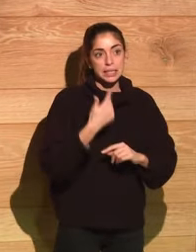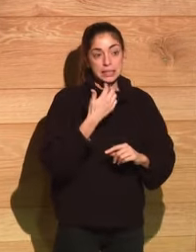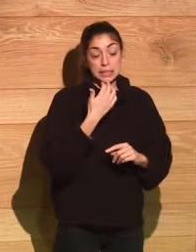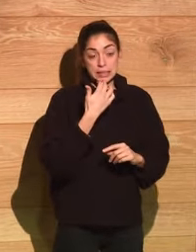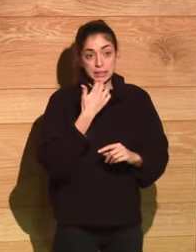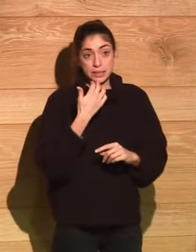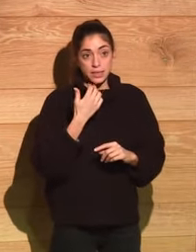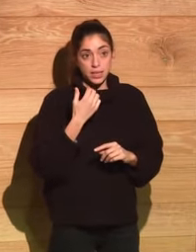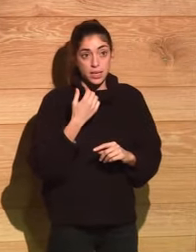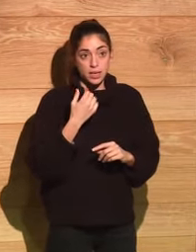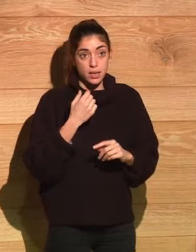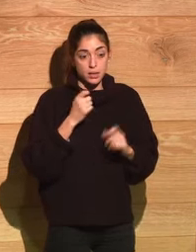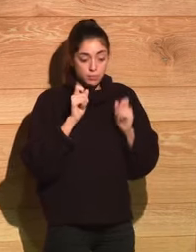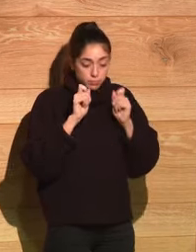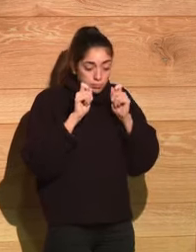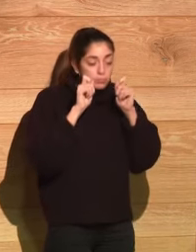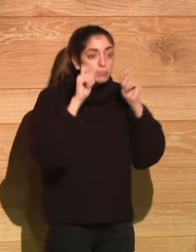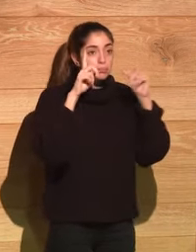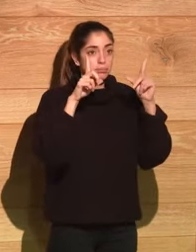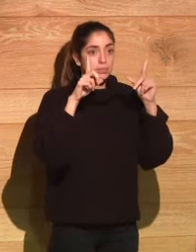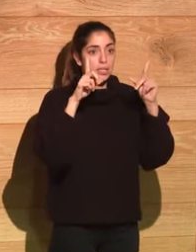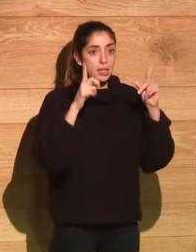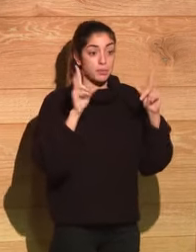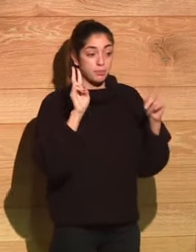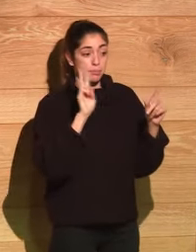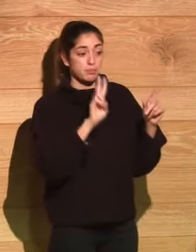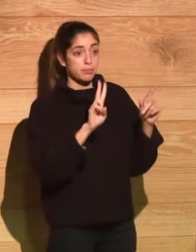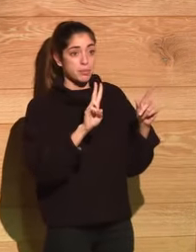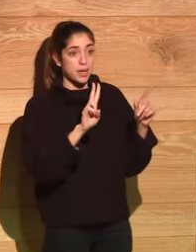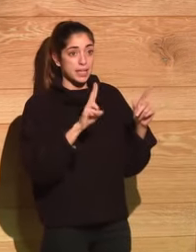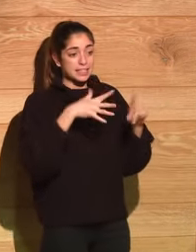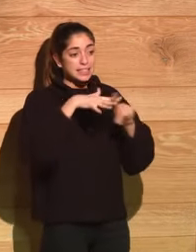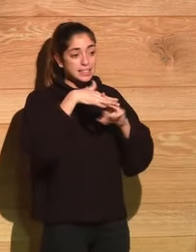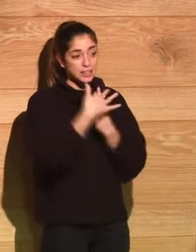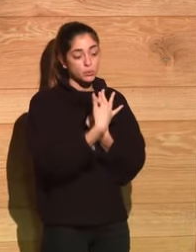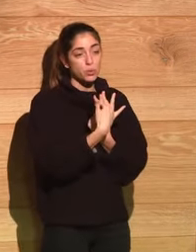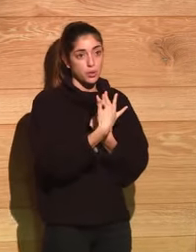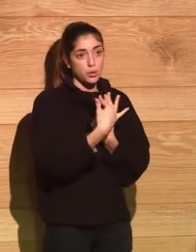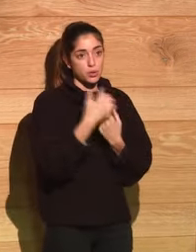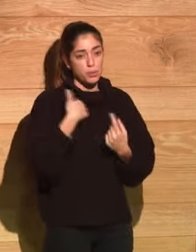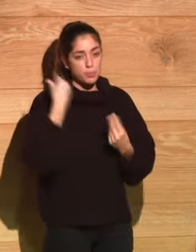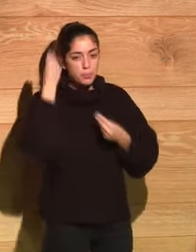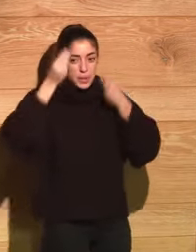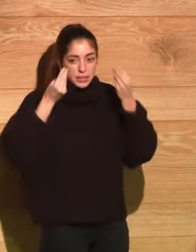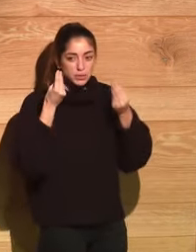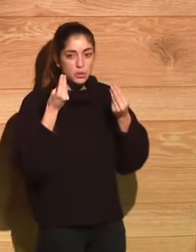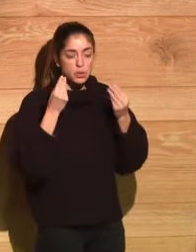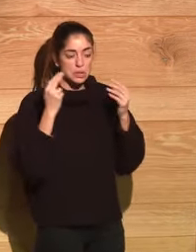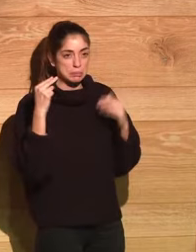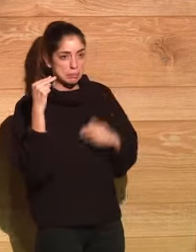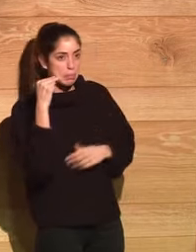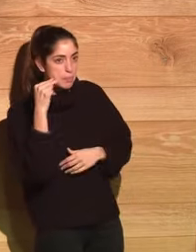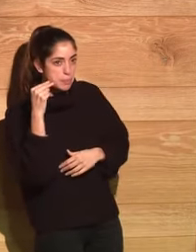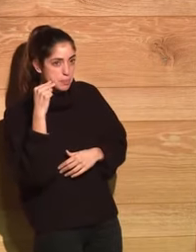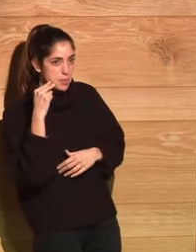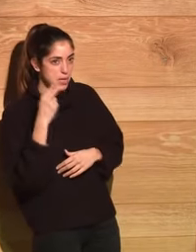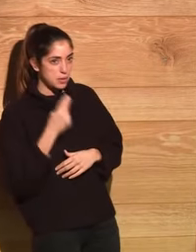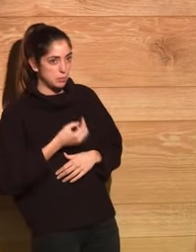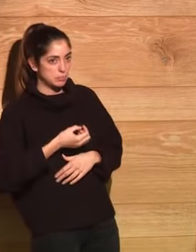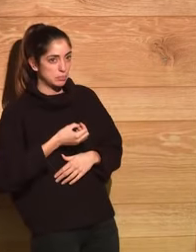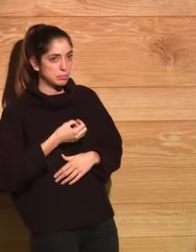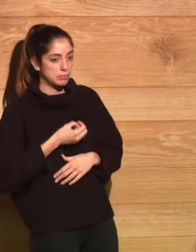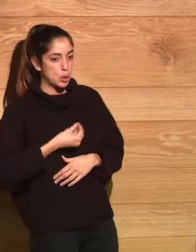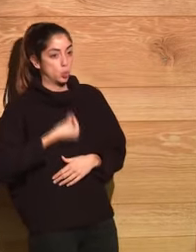estos momentos, digamos, el panorama, yo creo que por un lado se asustaría mucho, porque ser de Valladolid